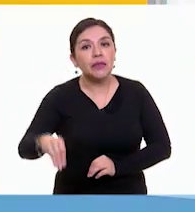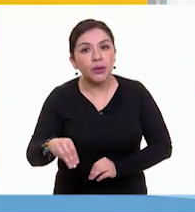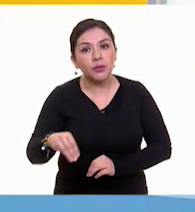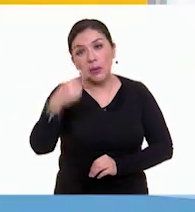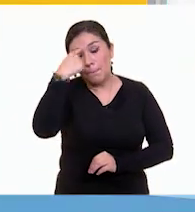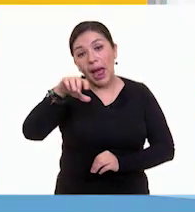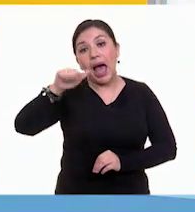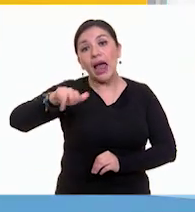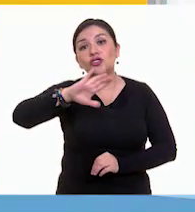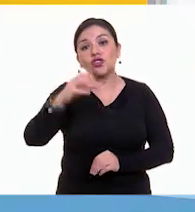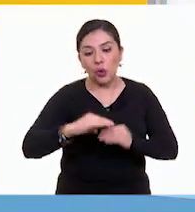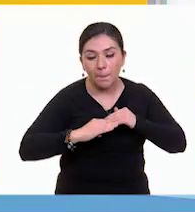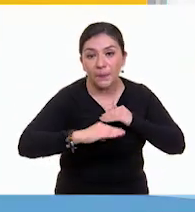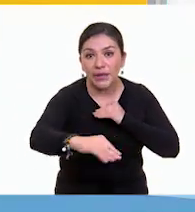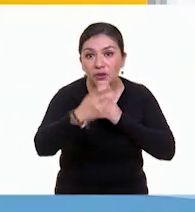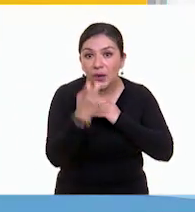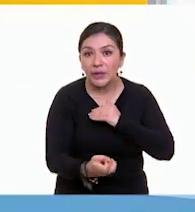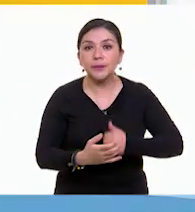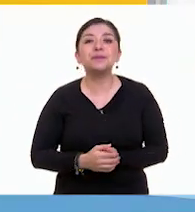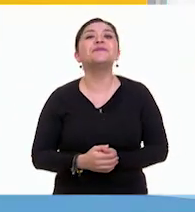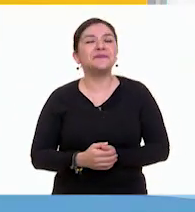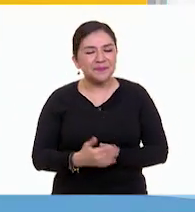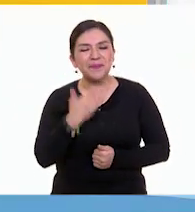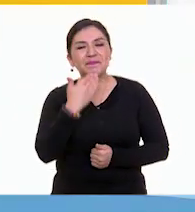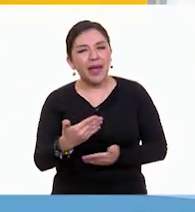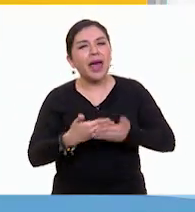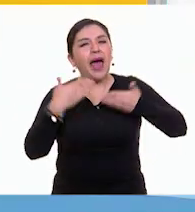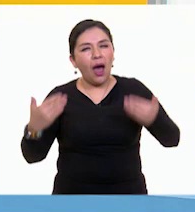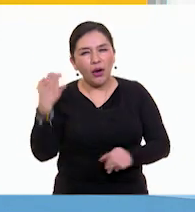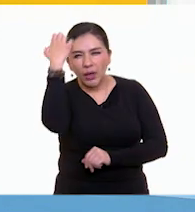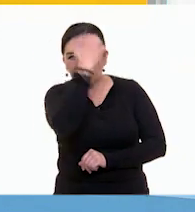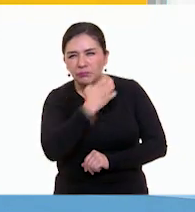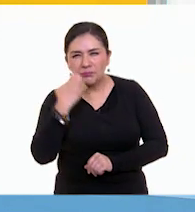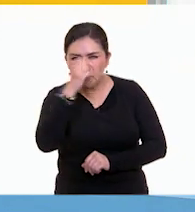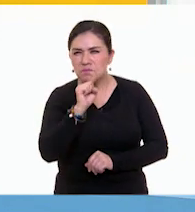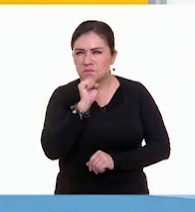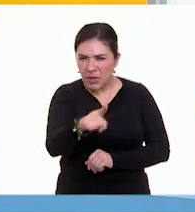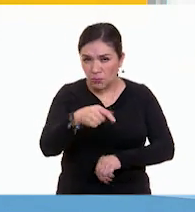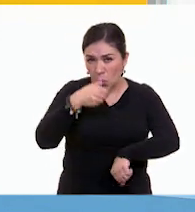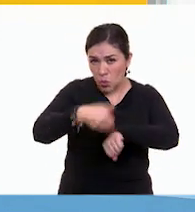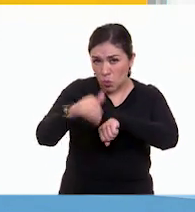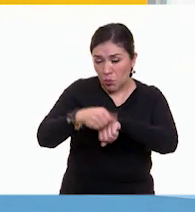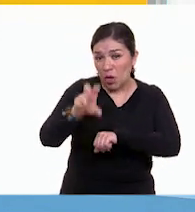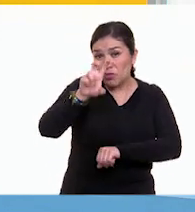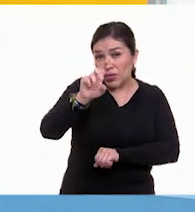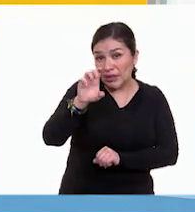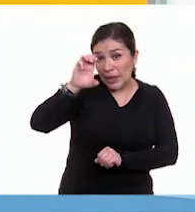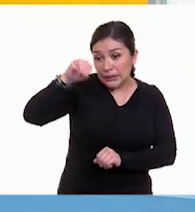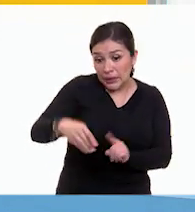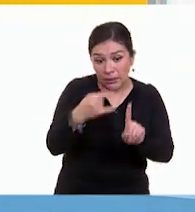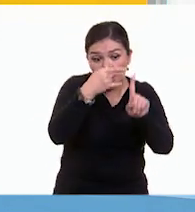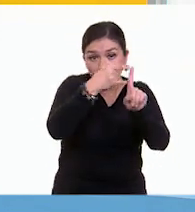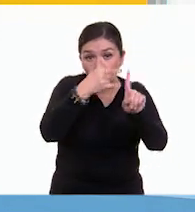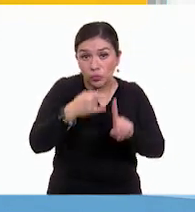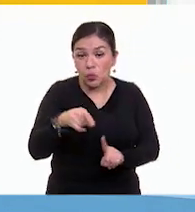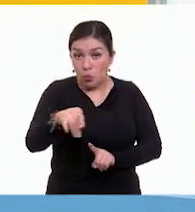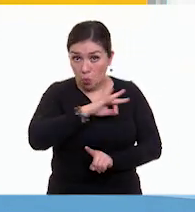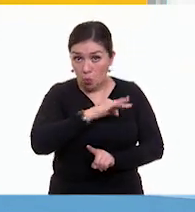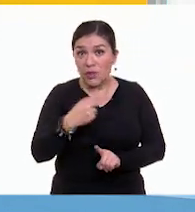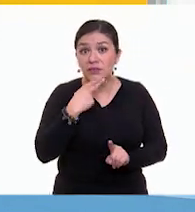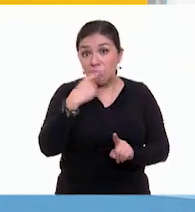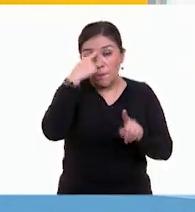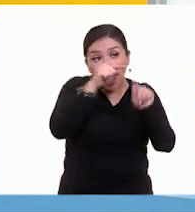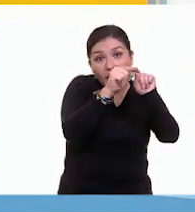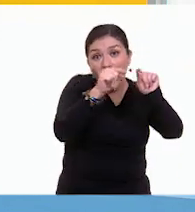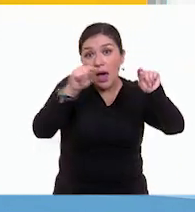centímetros del ancho del piso. Ahora analicemos si ese tamaño de loseta cuadrada nos sirve para cubrir